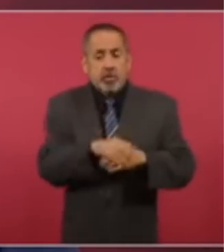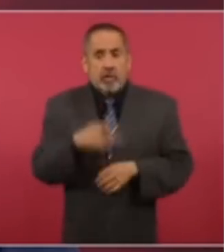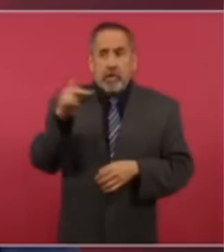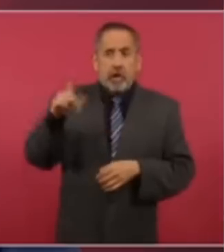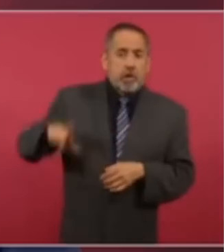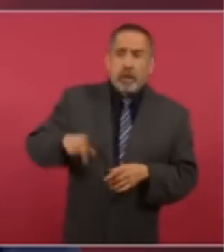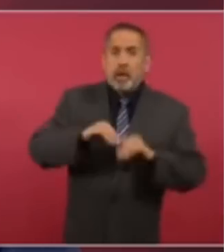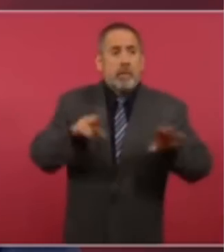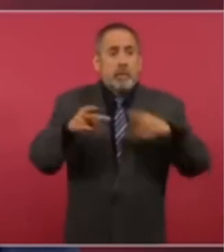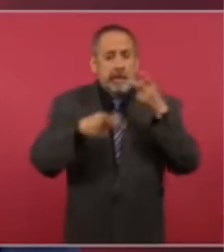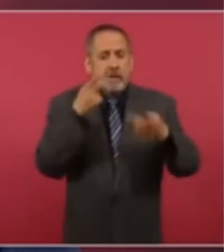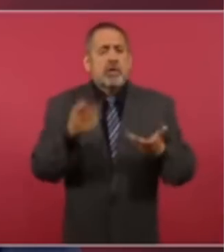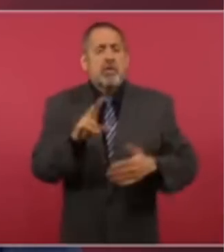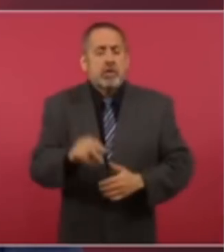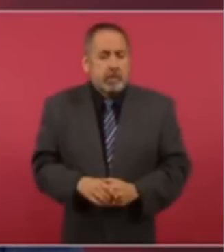gubernamental?